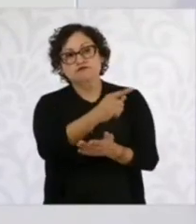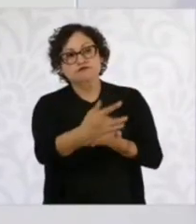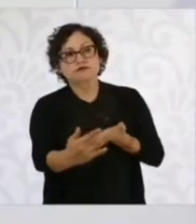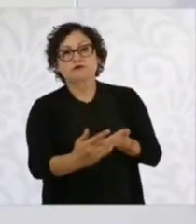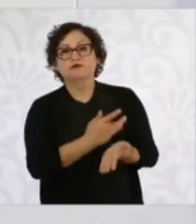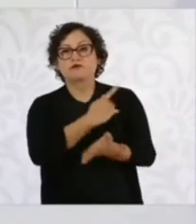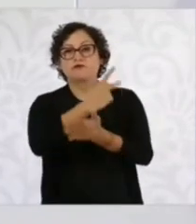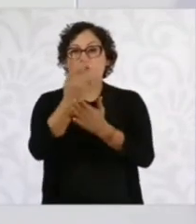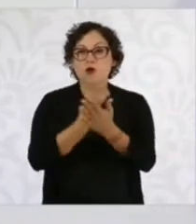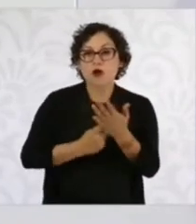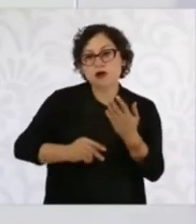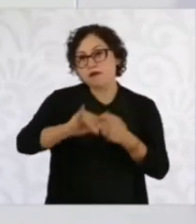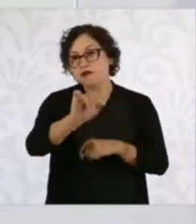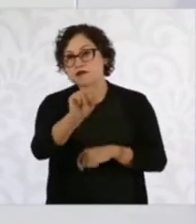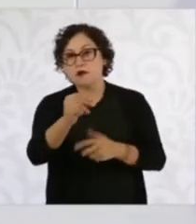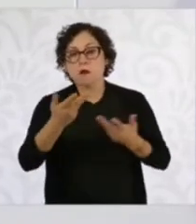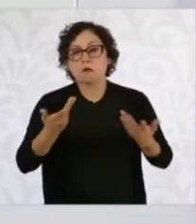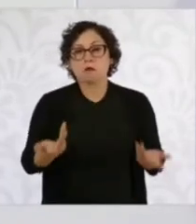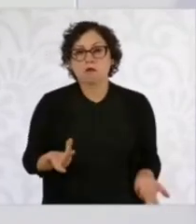En la campaña